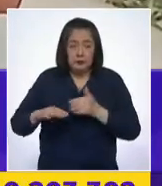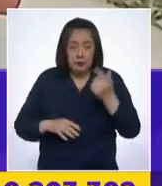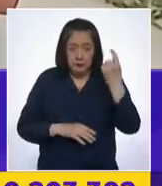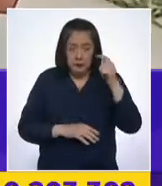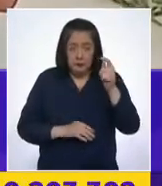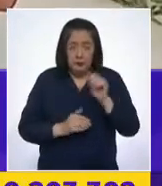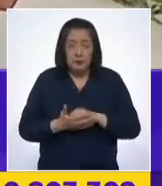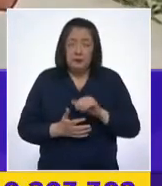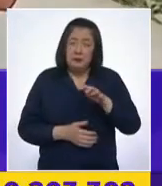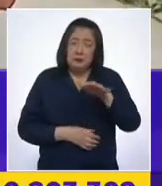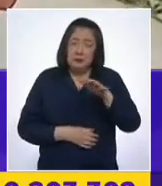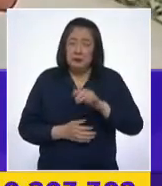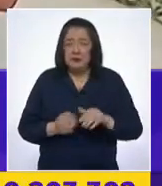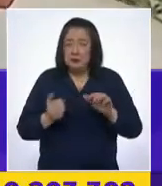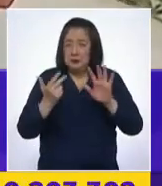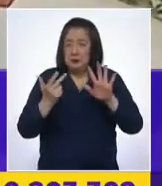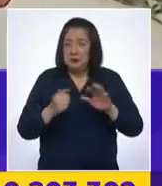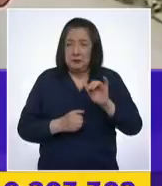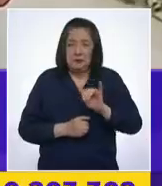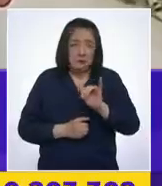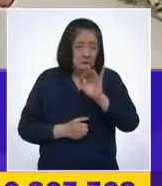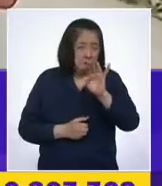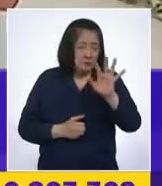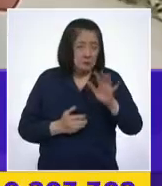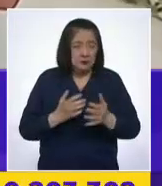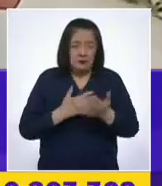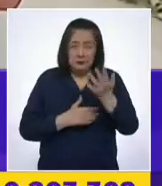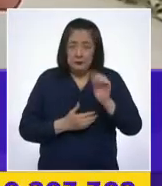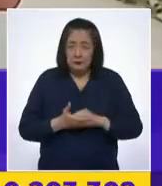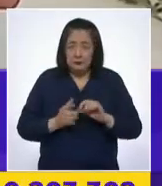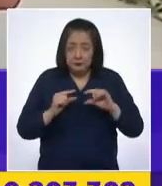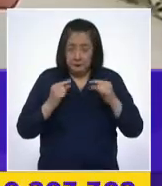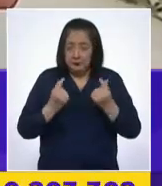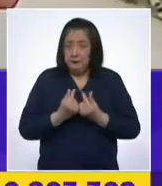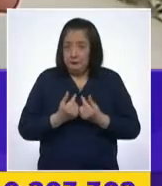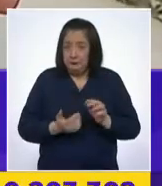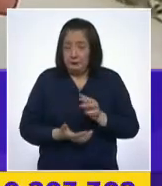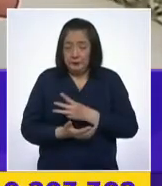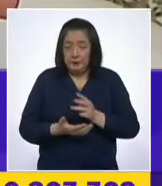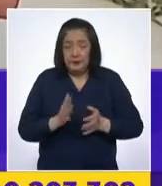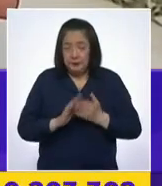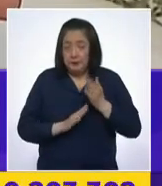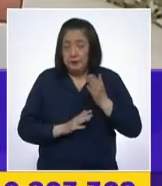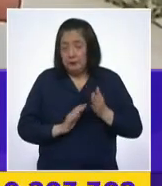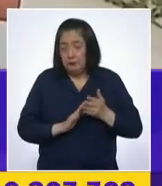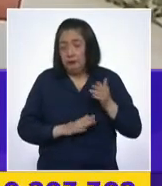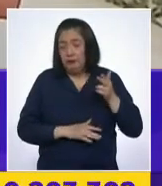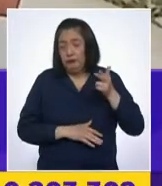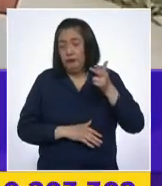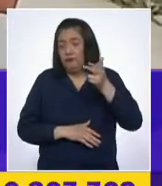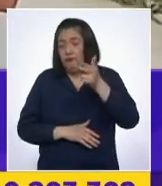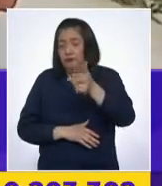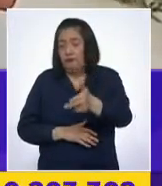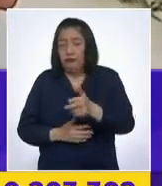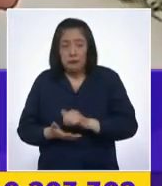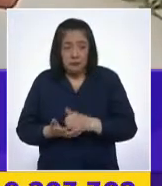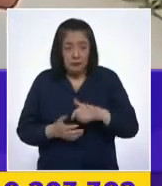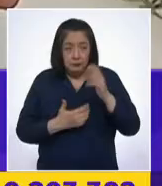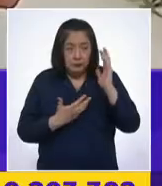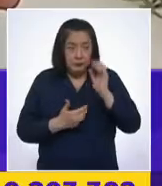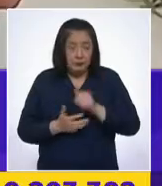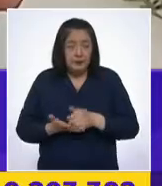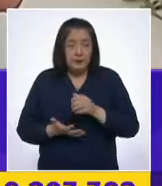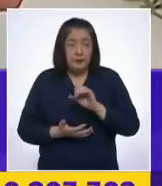Trujillo. Eran cerca de las 8:45 de la mañana, la agrupación musical se dirigía ya a Sechura y es